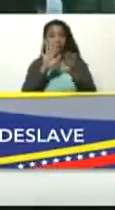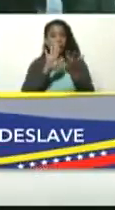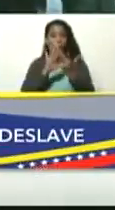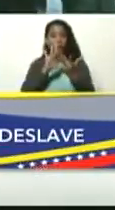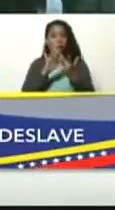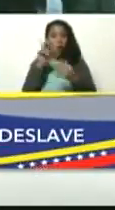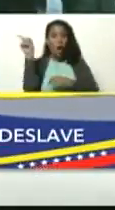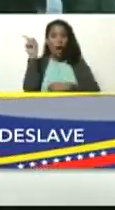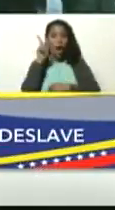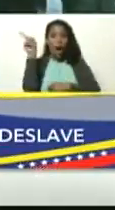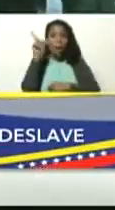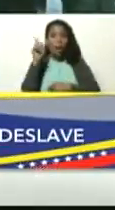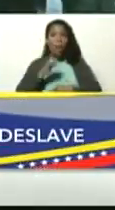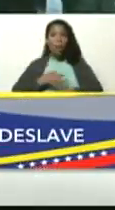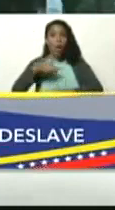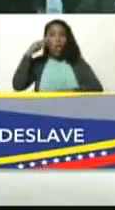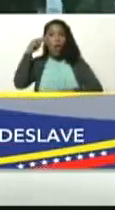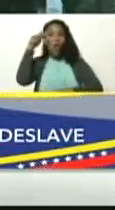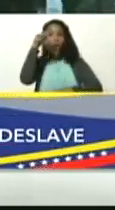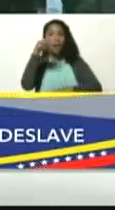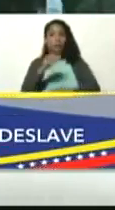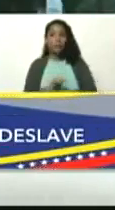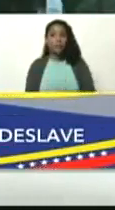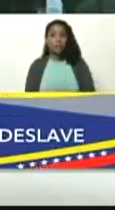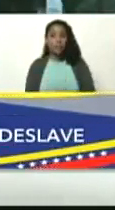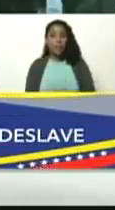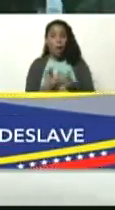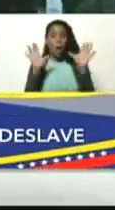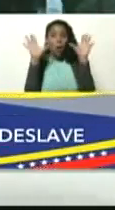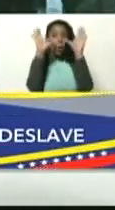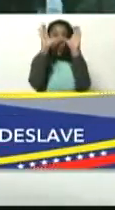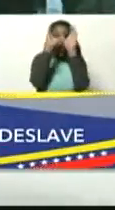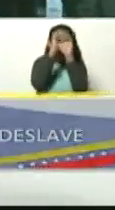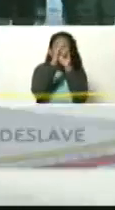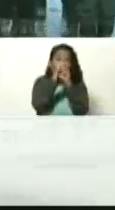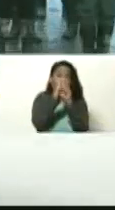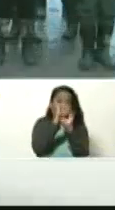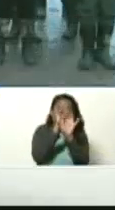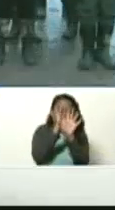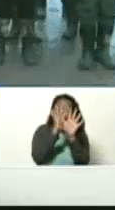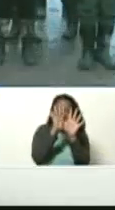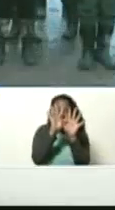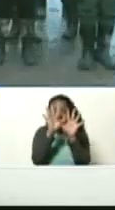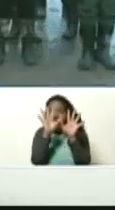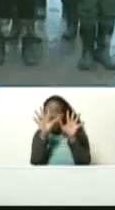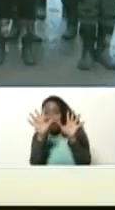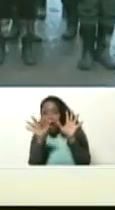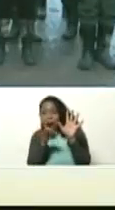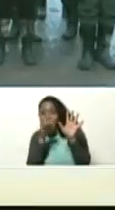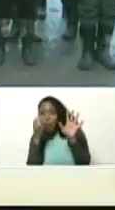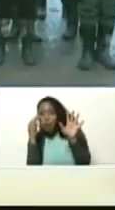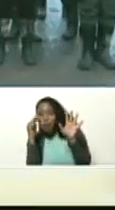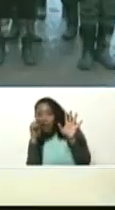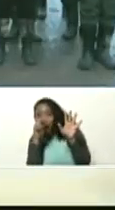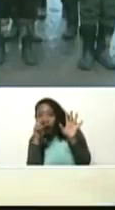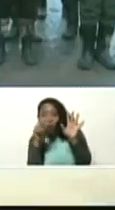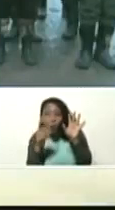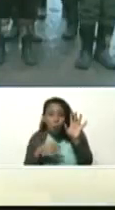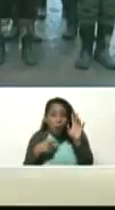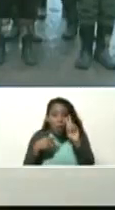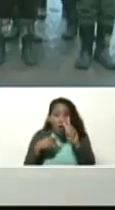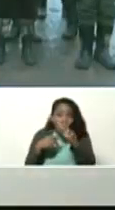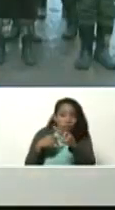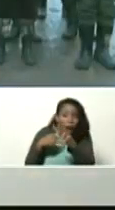contacto. Allá puedo divisar en la oscuridad nublada de la tarde, puedo divisar